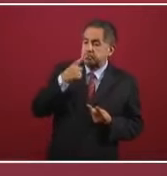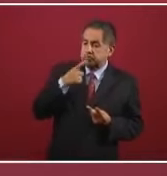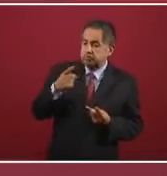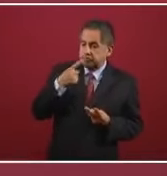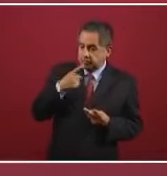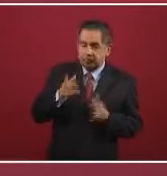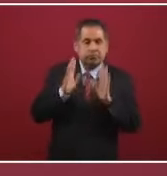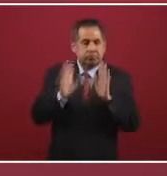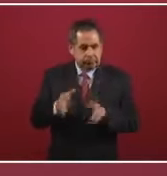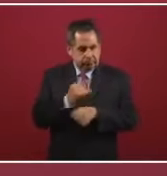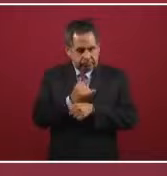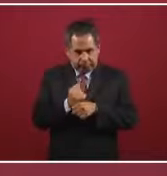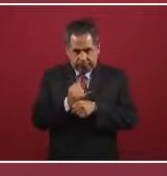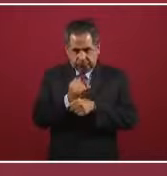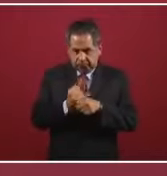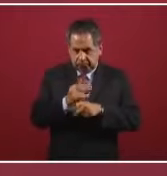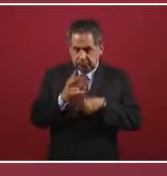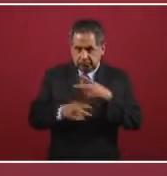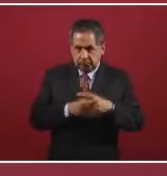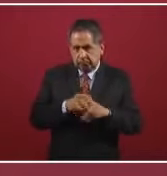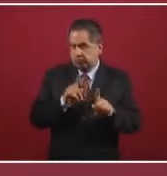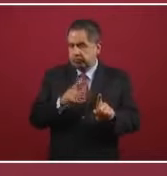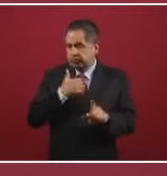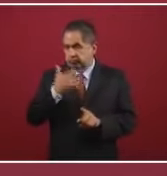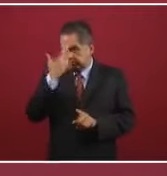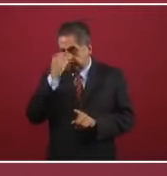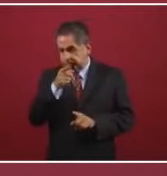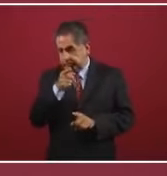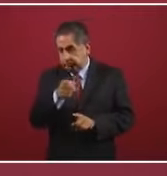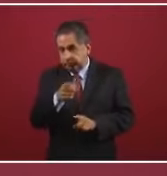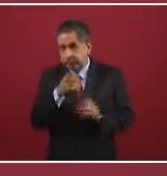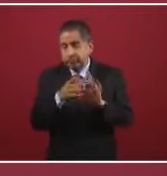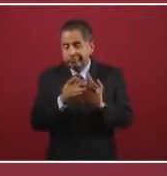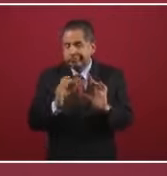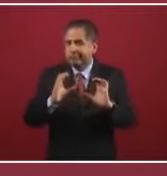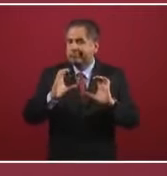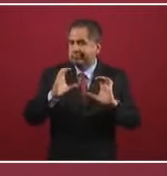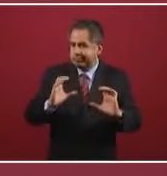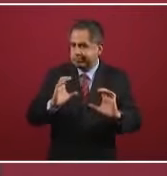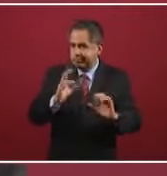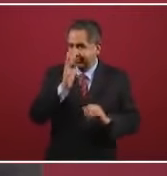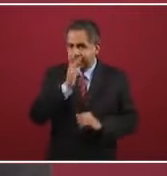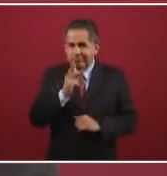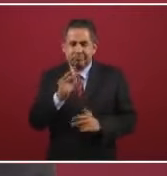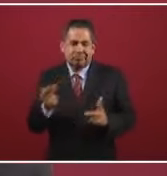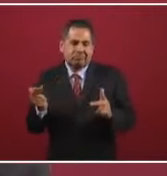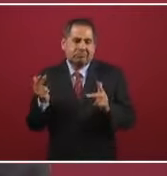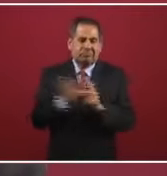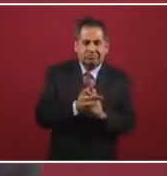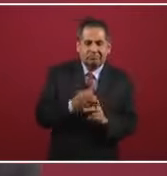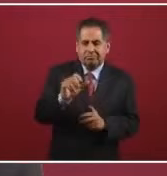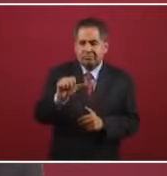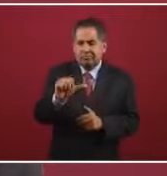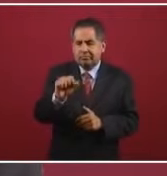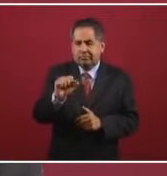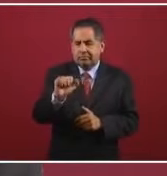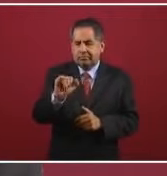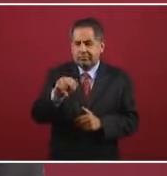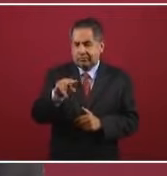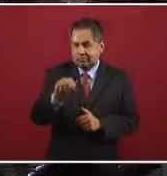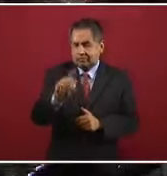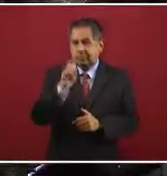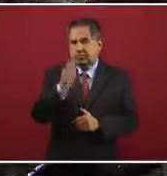sujetas a investigación. Y tienes tu razón en cuanto hay que tener cuidado en si se dice asesinados, porque asesinados ya estarías